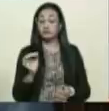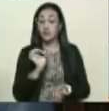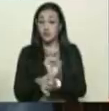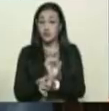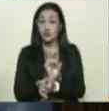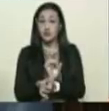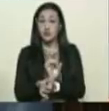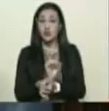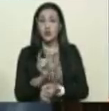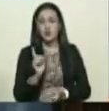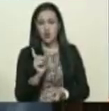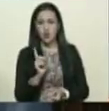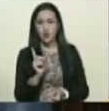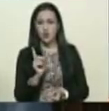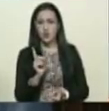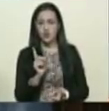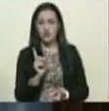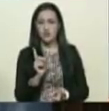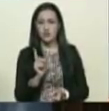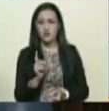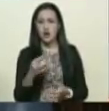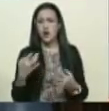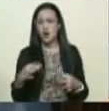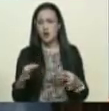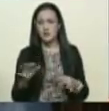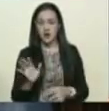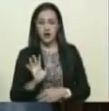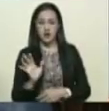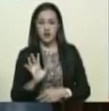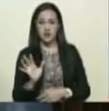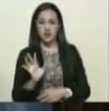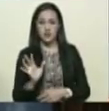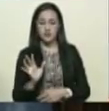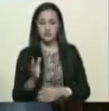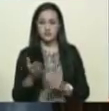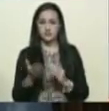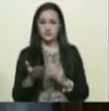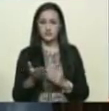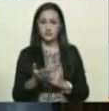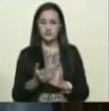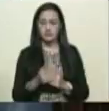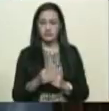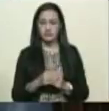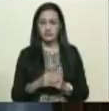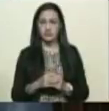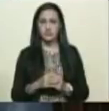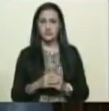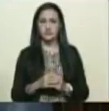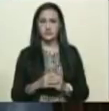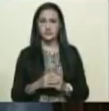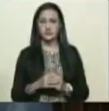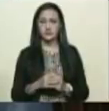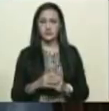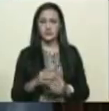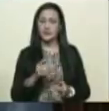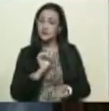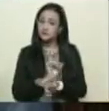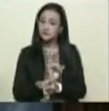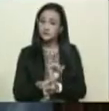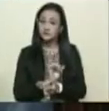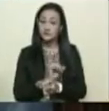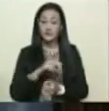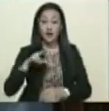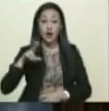ido más allá de los normales bueno en el pasado un aguaje de aprensión pero que nunca